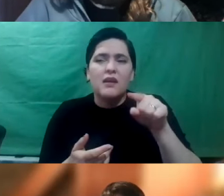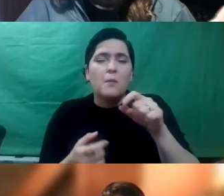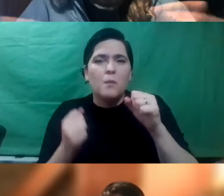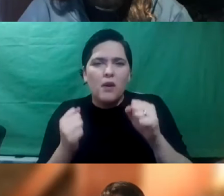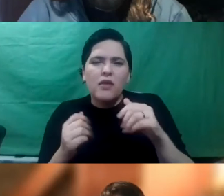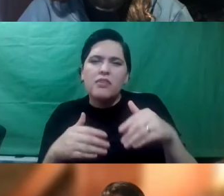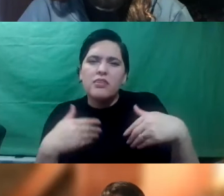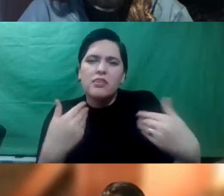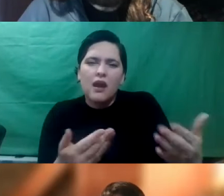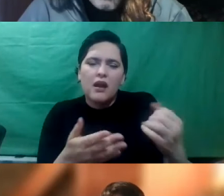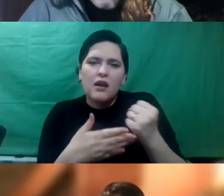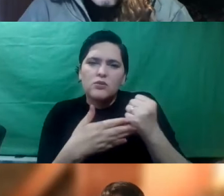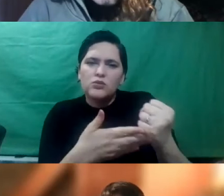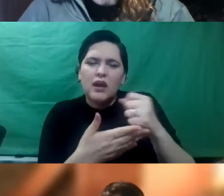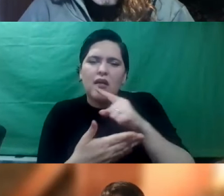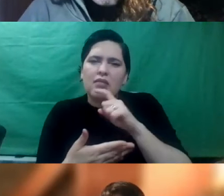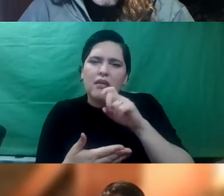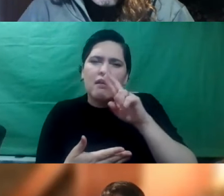pero in silico, digamos, en el computador,